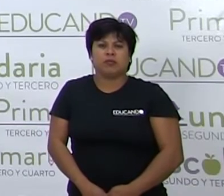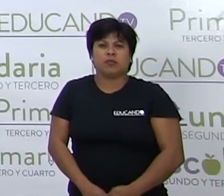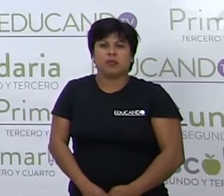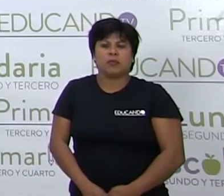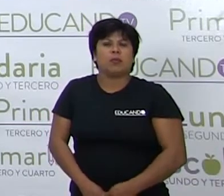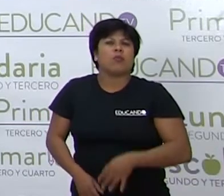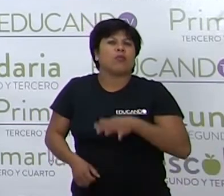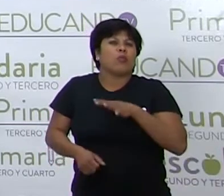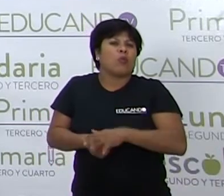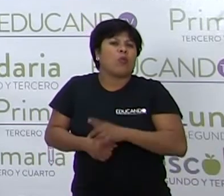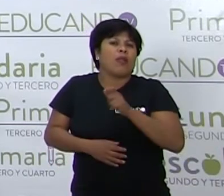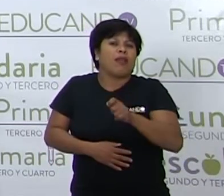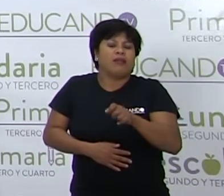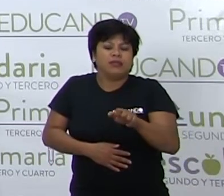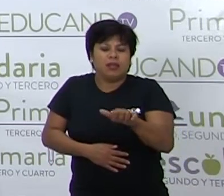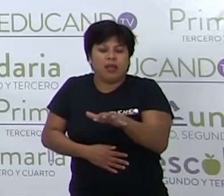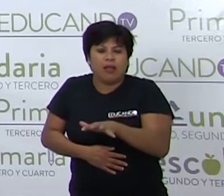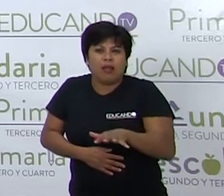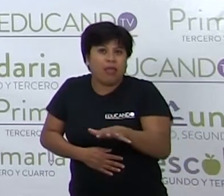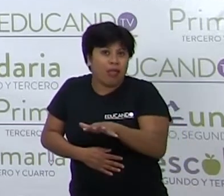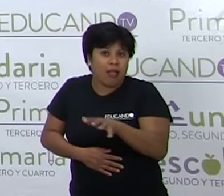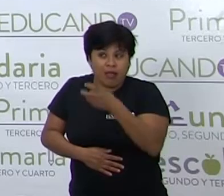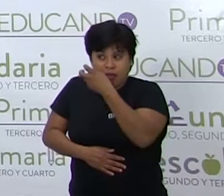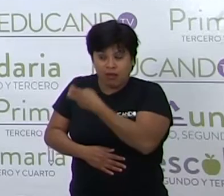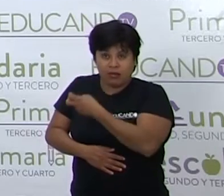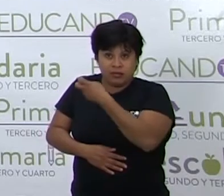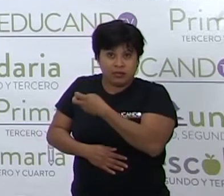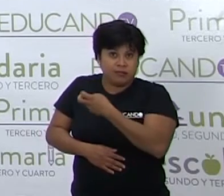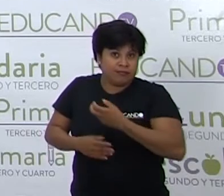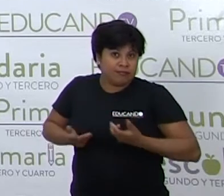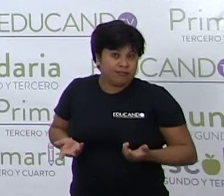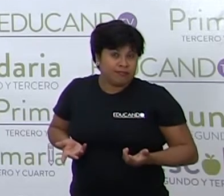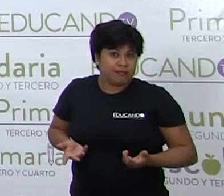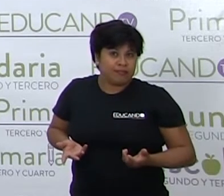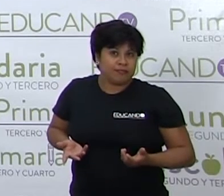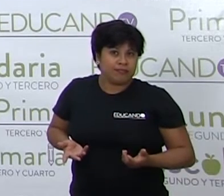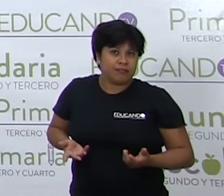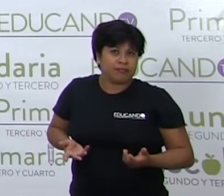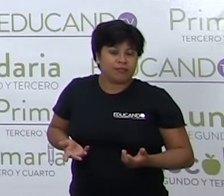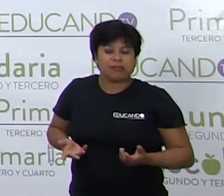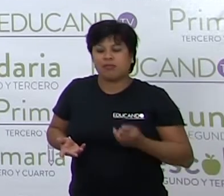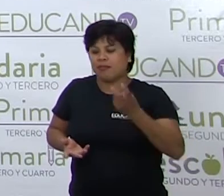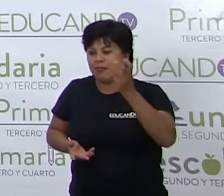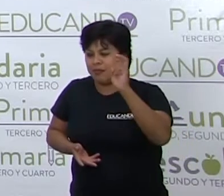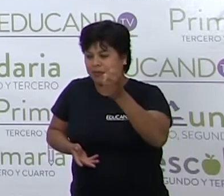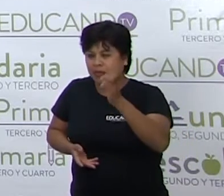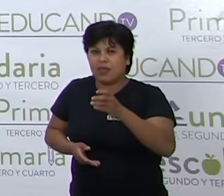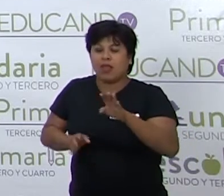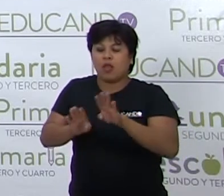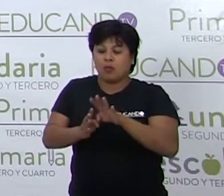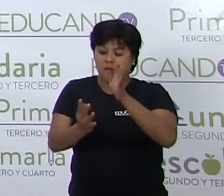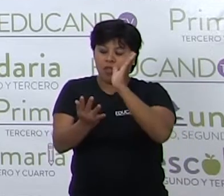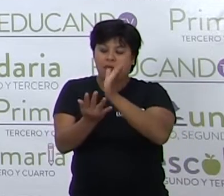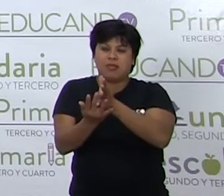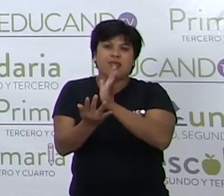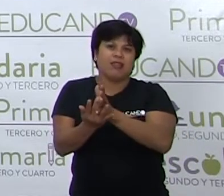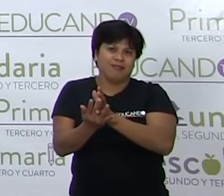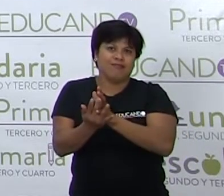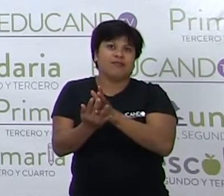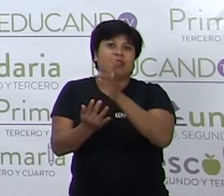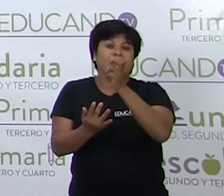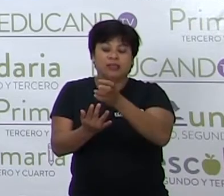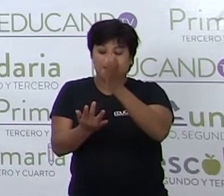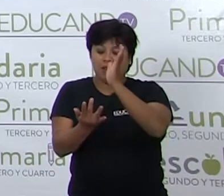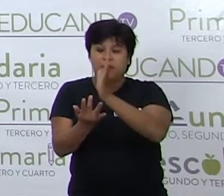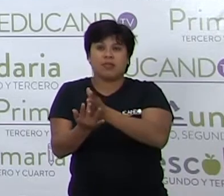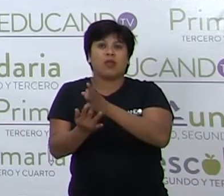cuál sería el área de esta figura geométrica por supuesto que la mitad y la mitad